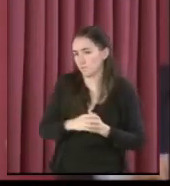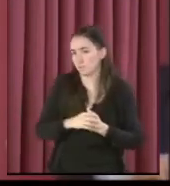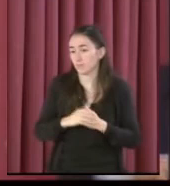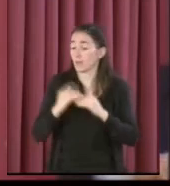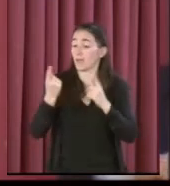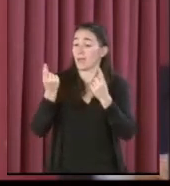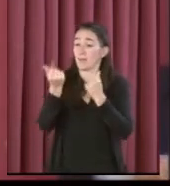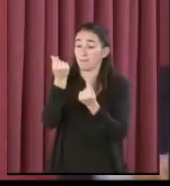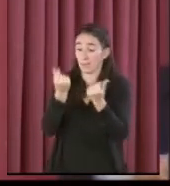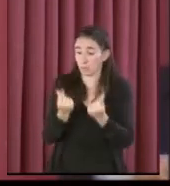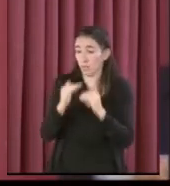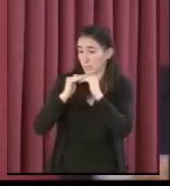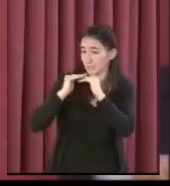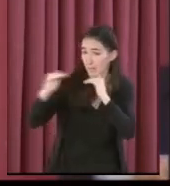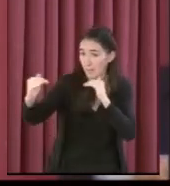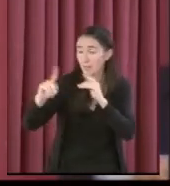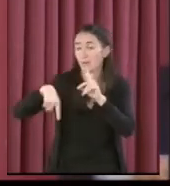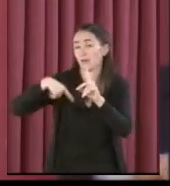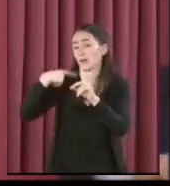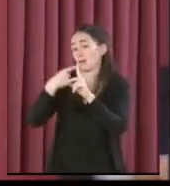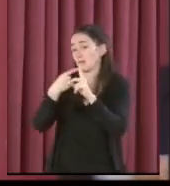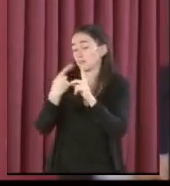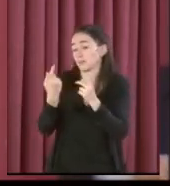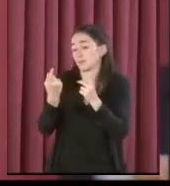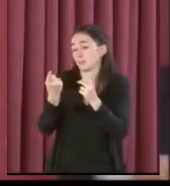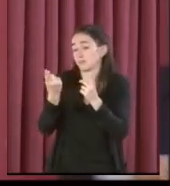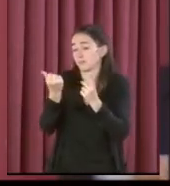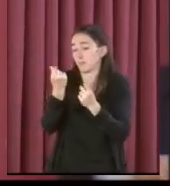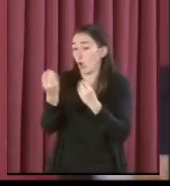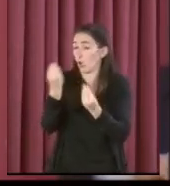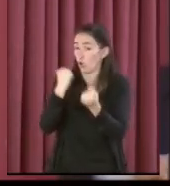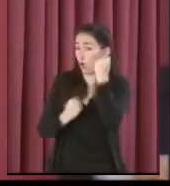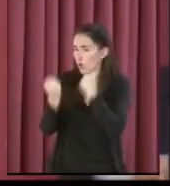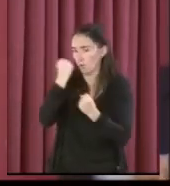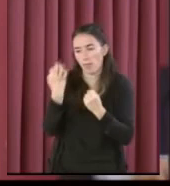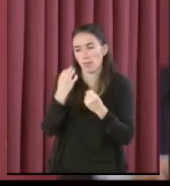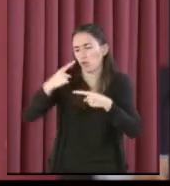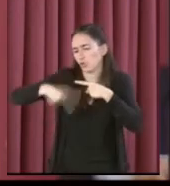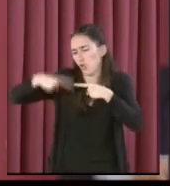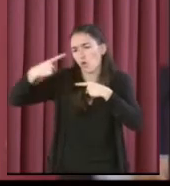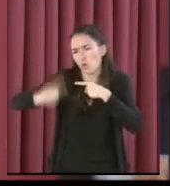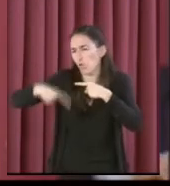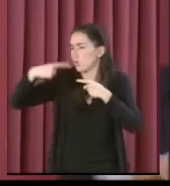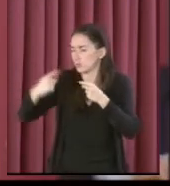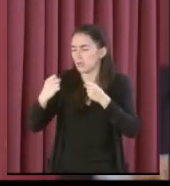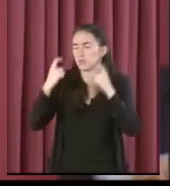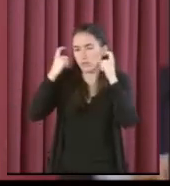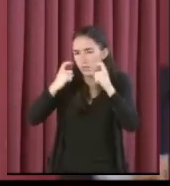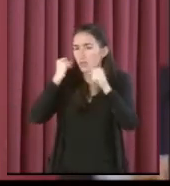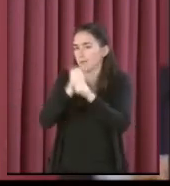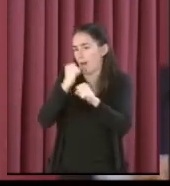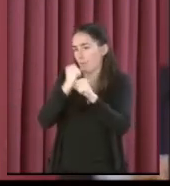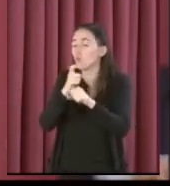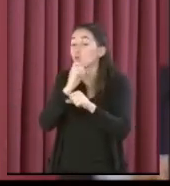el camino al que hay que sumar un intangible, la estabilidad que tenemos que ganar día a día a través de la gobernabilidad.